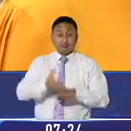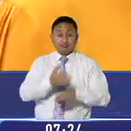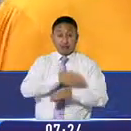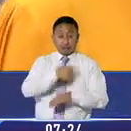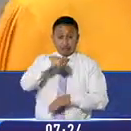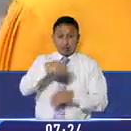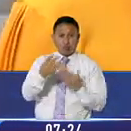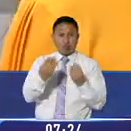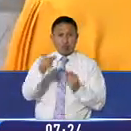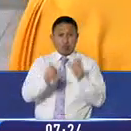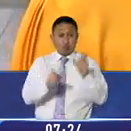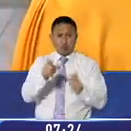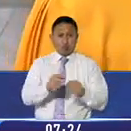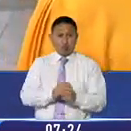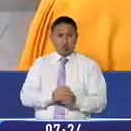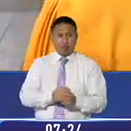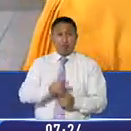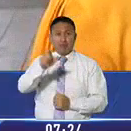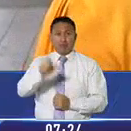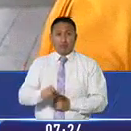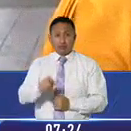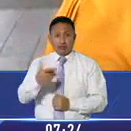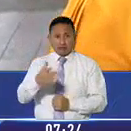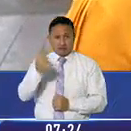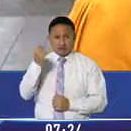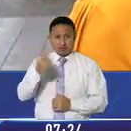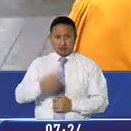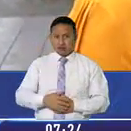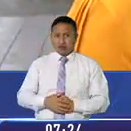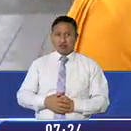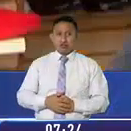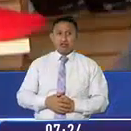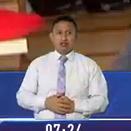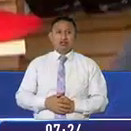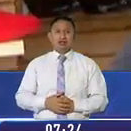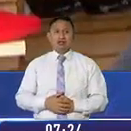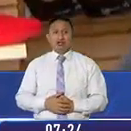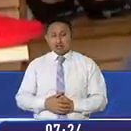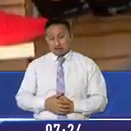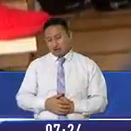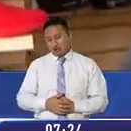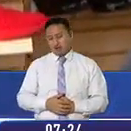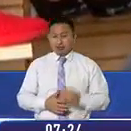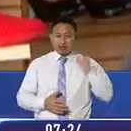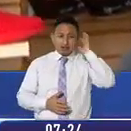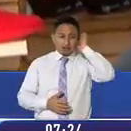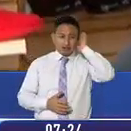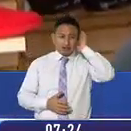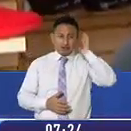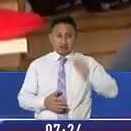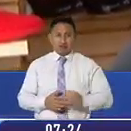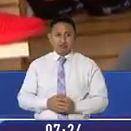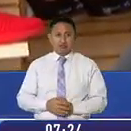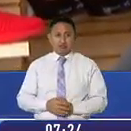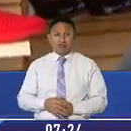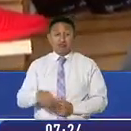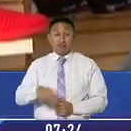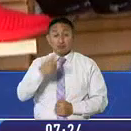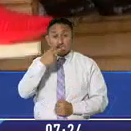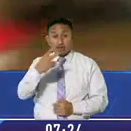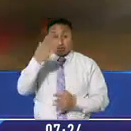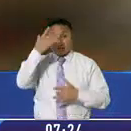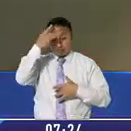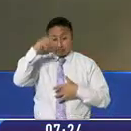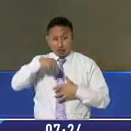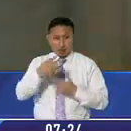creo que sí, las personas han tomado conciencia de verdad de no salir. Claro, no es como antes, mija. El miedo a la pandemia y tú sabes el contagio.